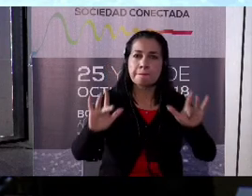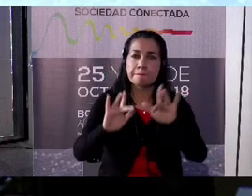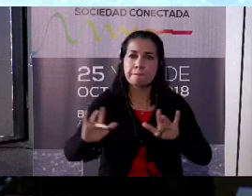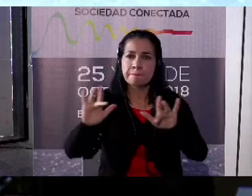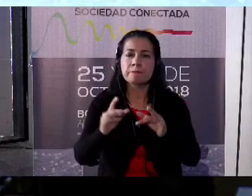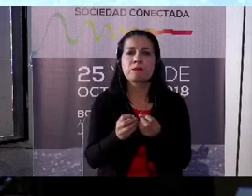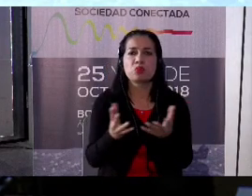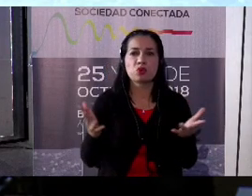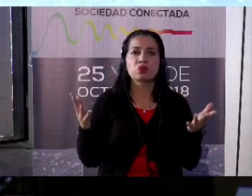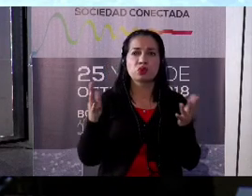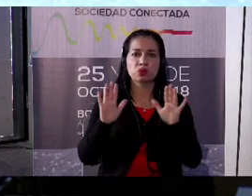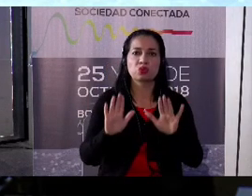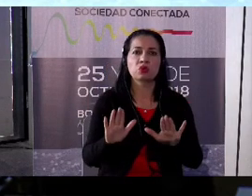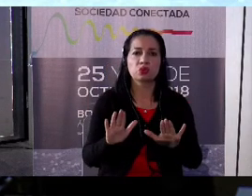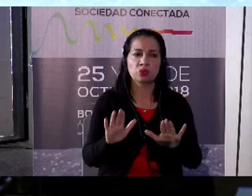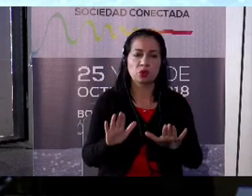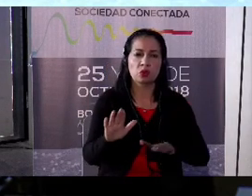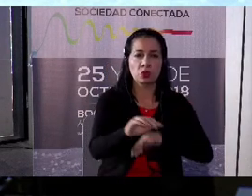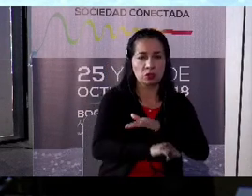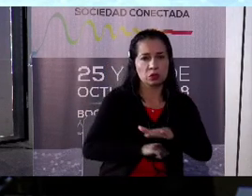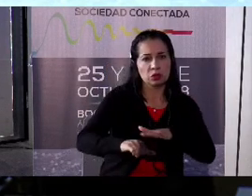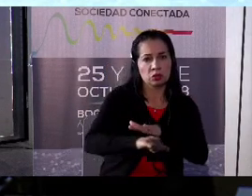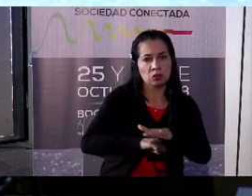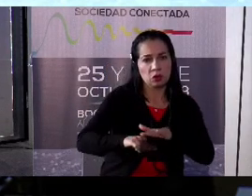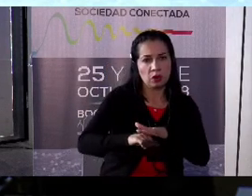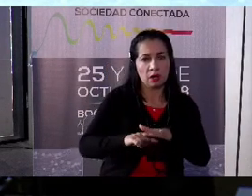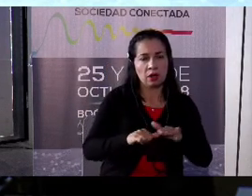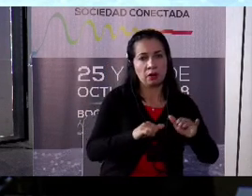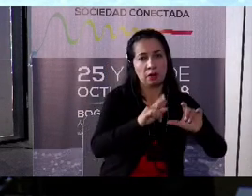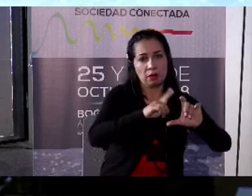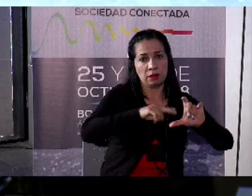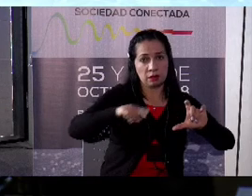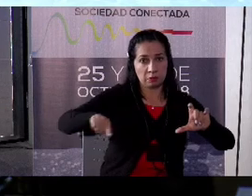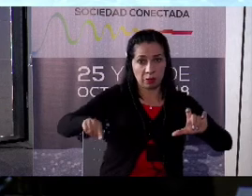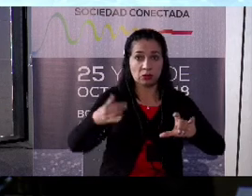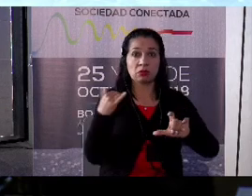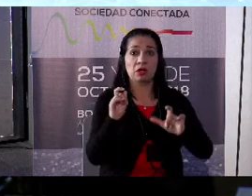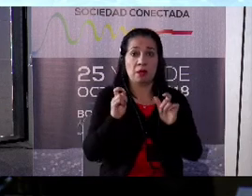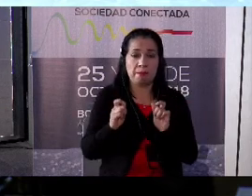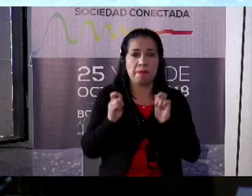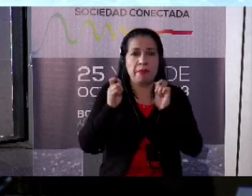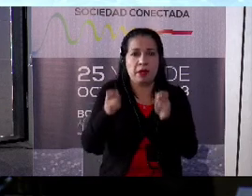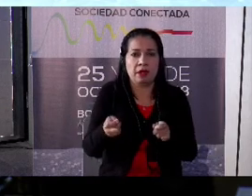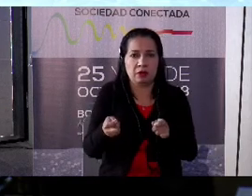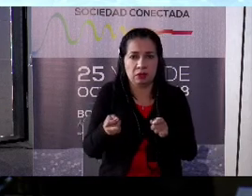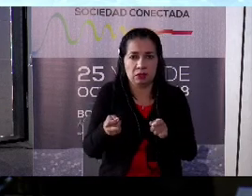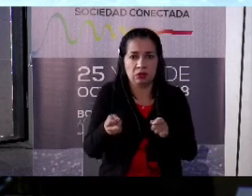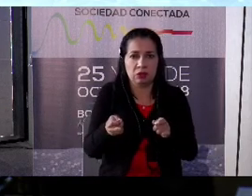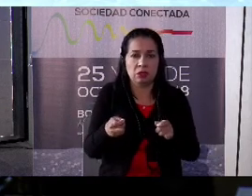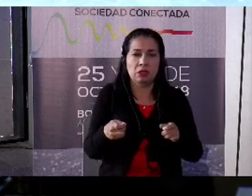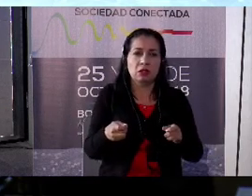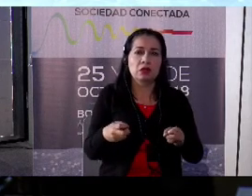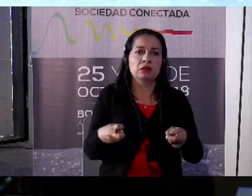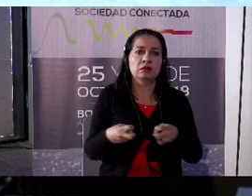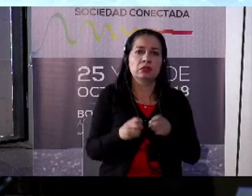spaces aunque esta área de espectro se ha asignado a la radiodifusión